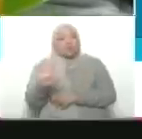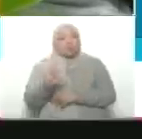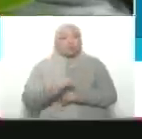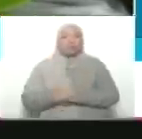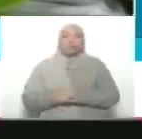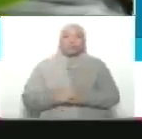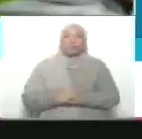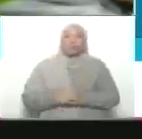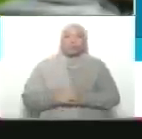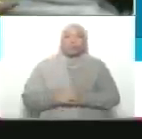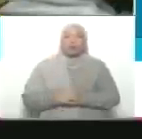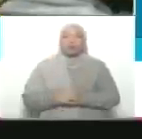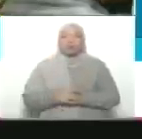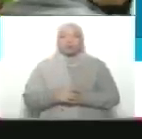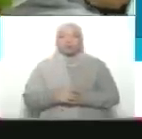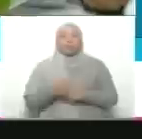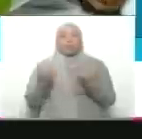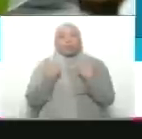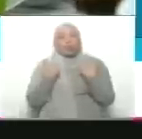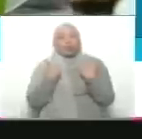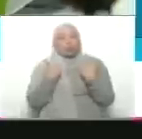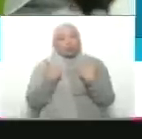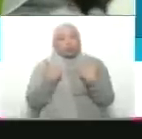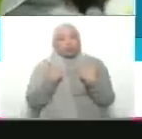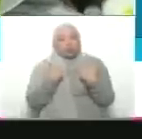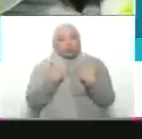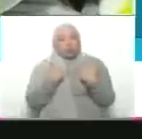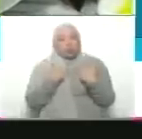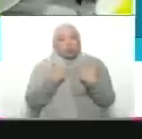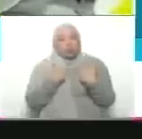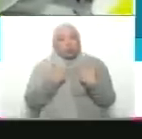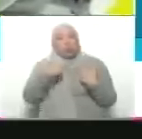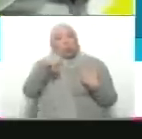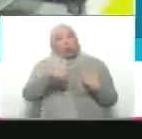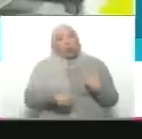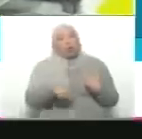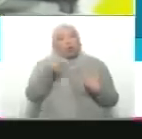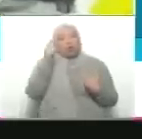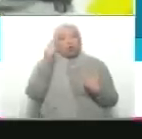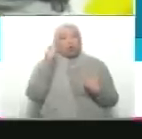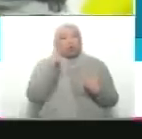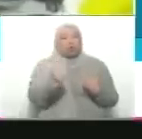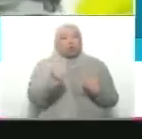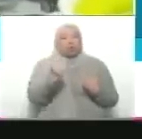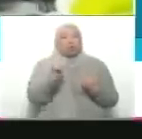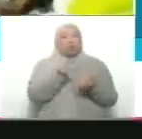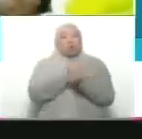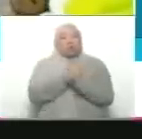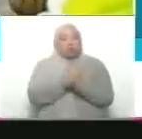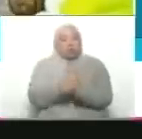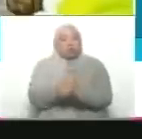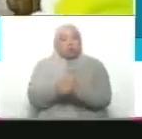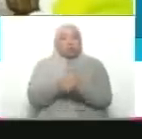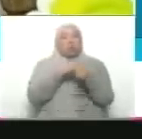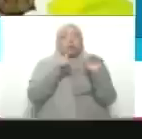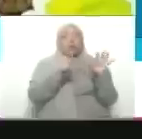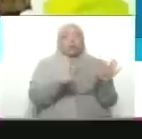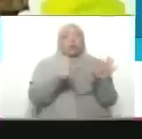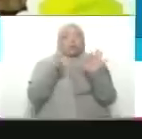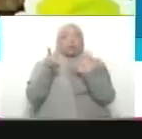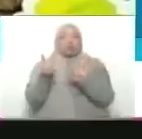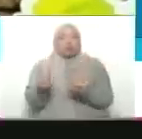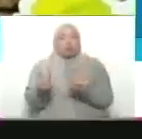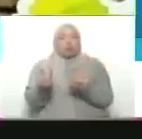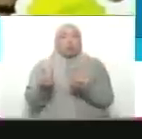viviendas alto riesgo y viendas afectadas hoy día presidente hoy con la entrega de estas 67